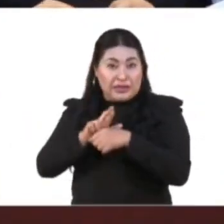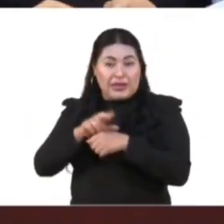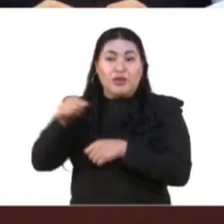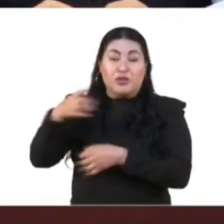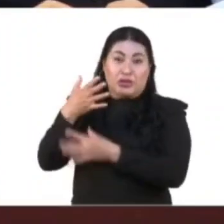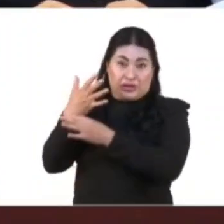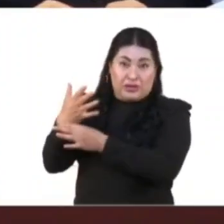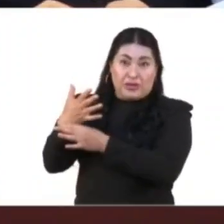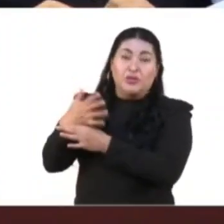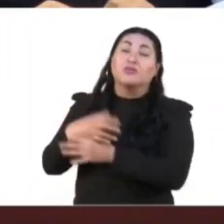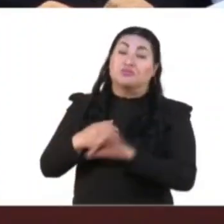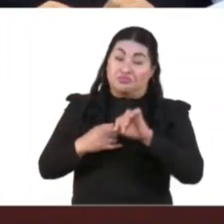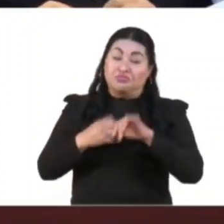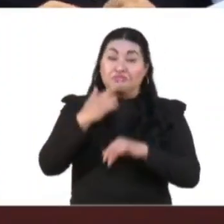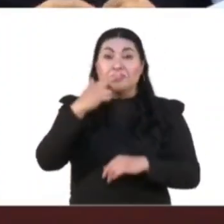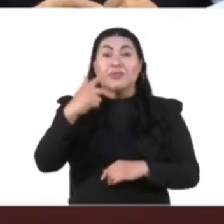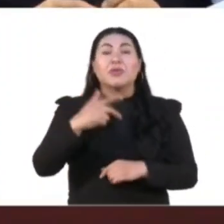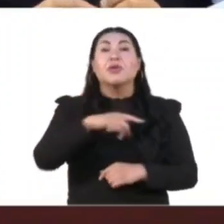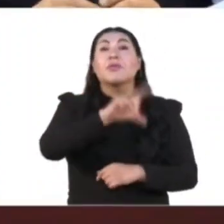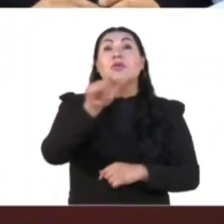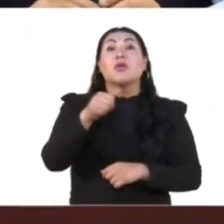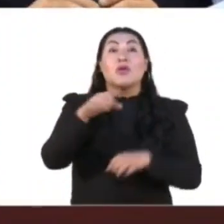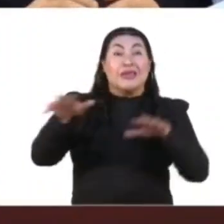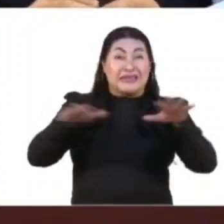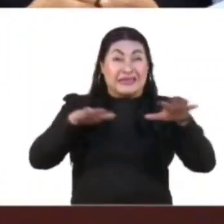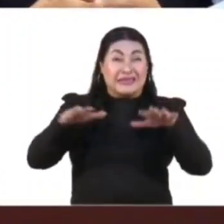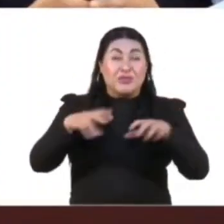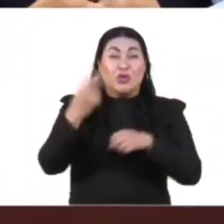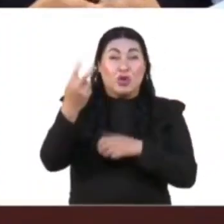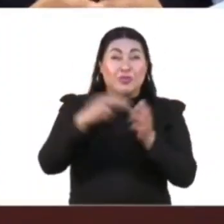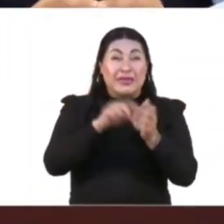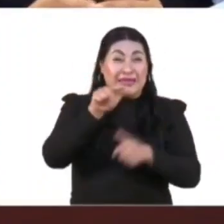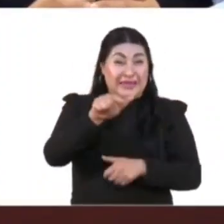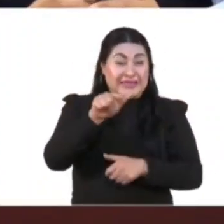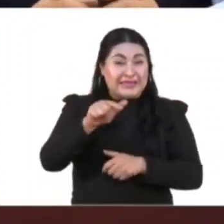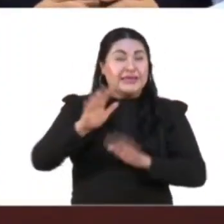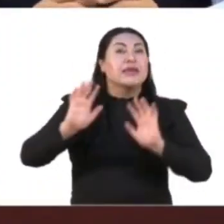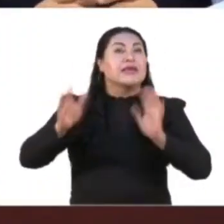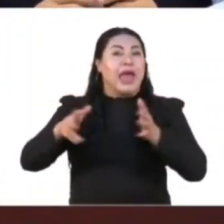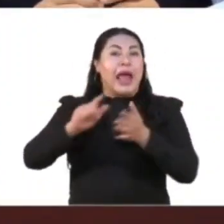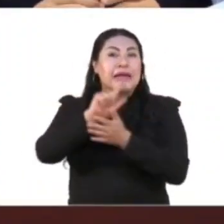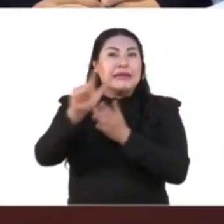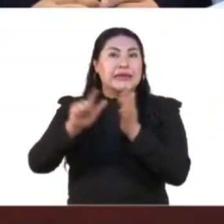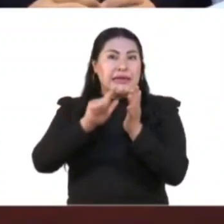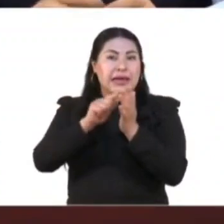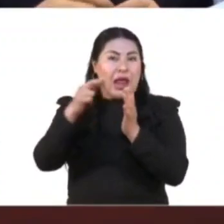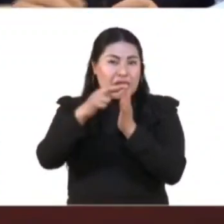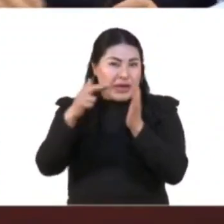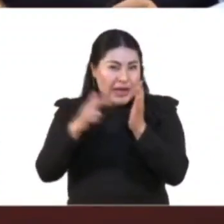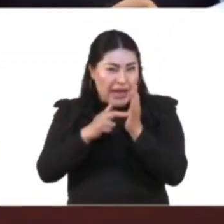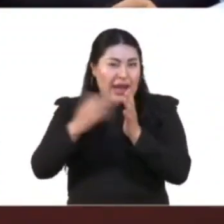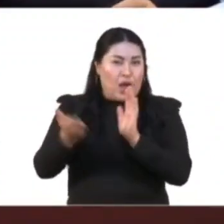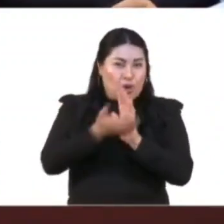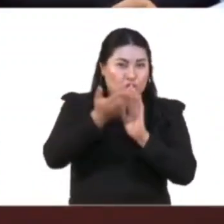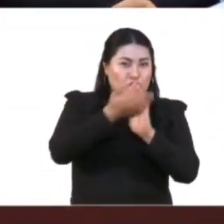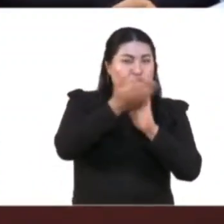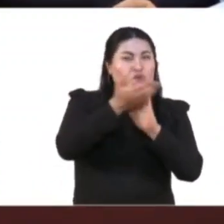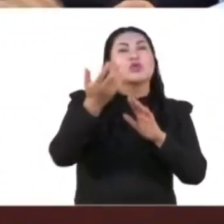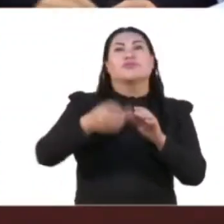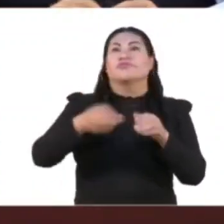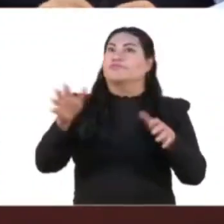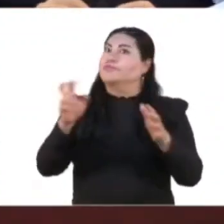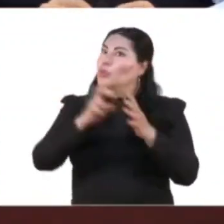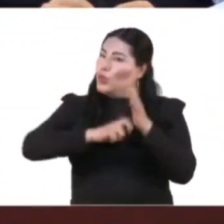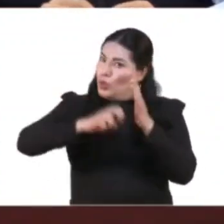Servicios. Después del sismo del 2017 se modificó el reglamento de construcción. Cuando